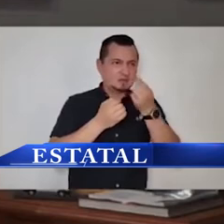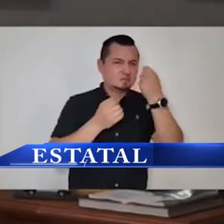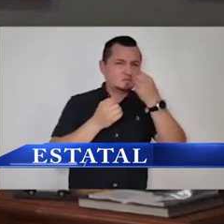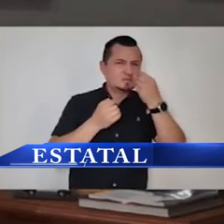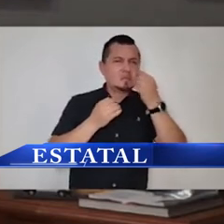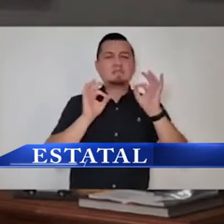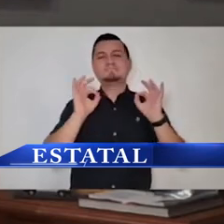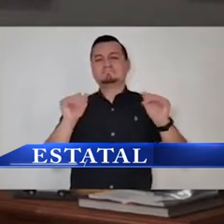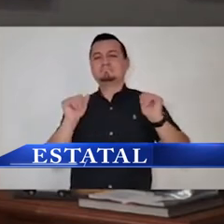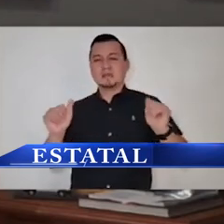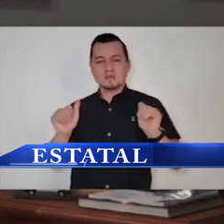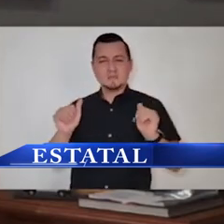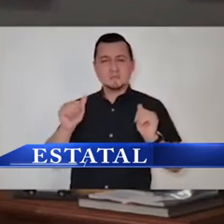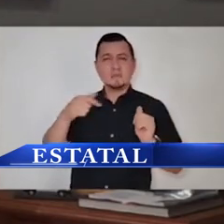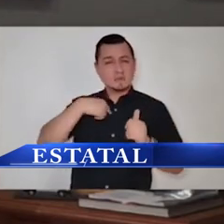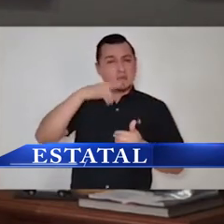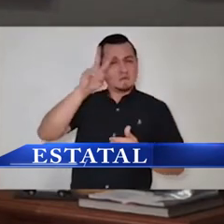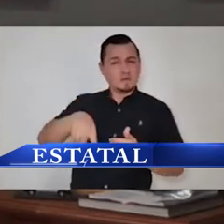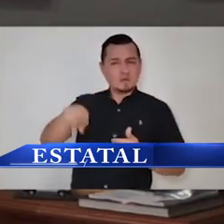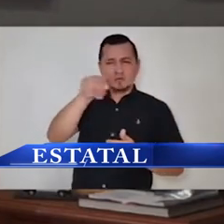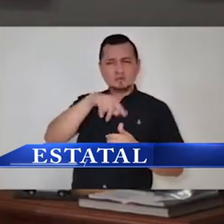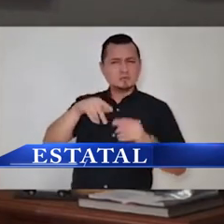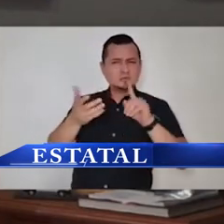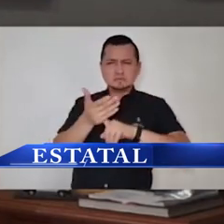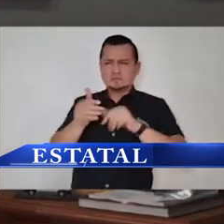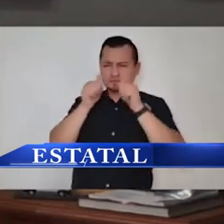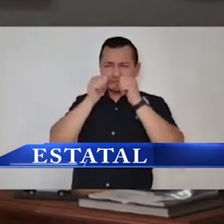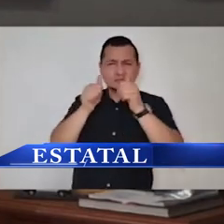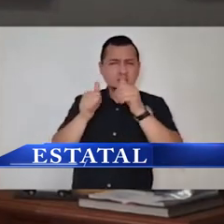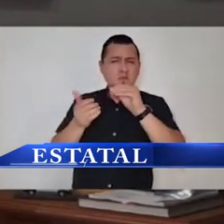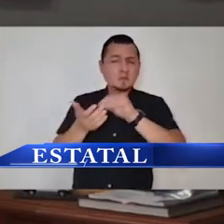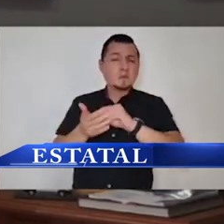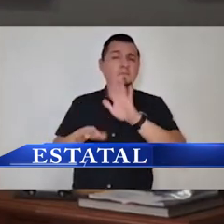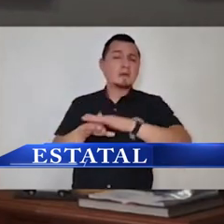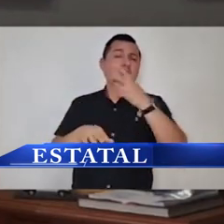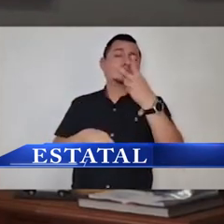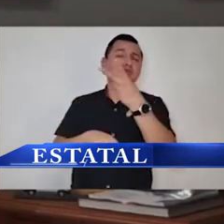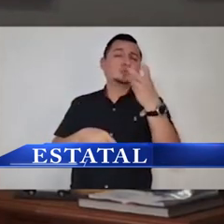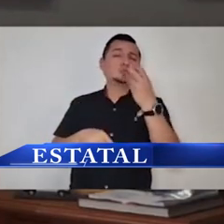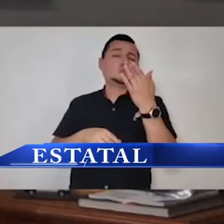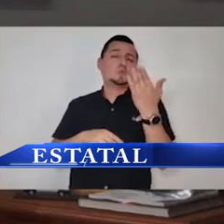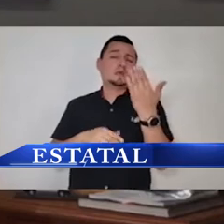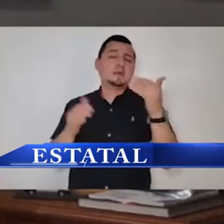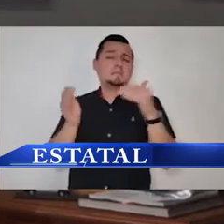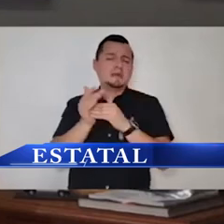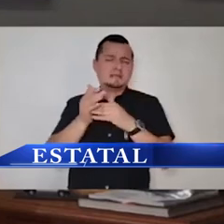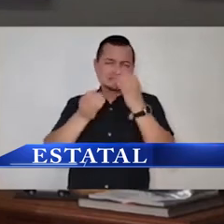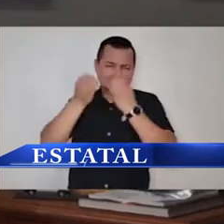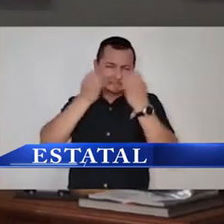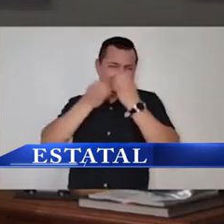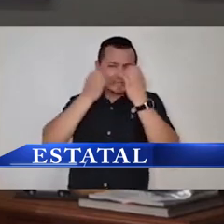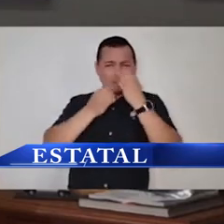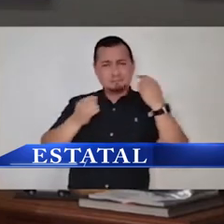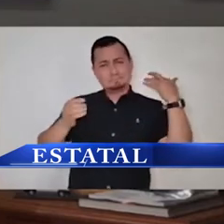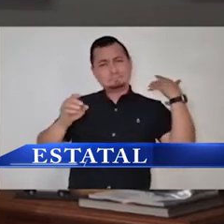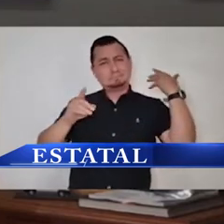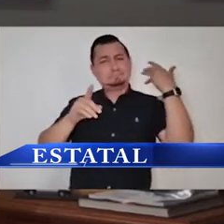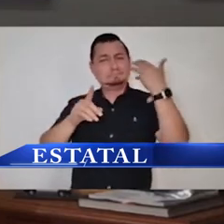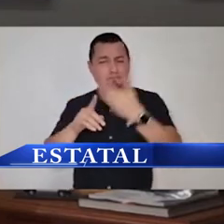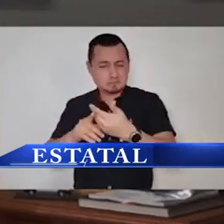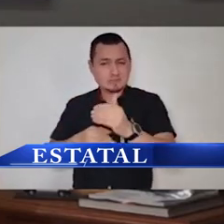Jalisco nos hemos preocupado mucho por esta medida y ya sumamos más de 250 mil pruebas